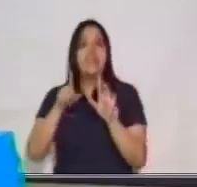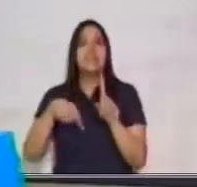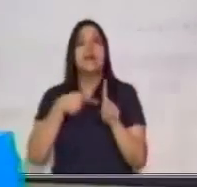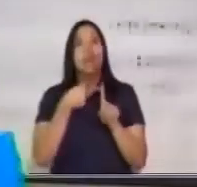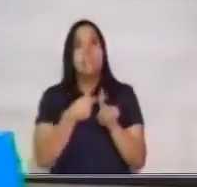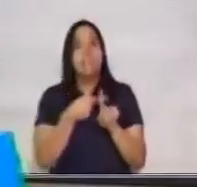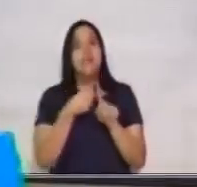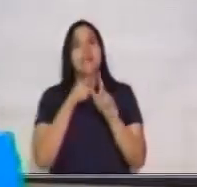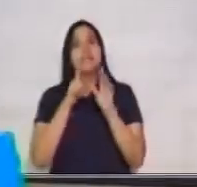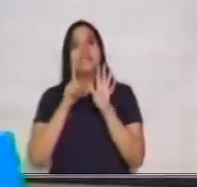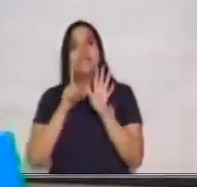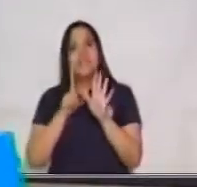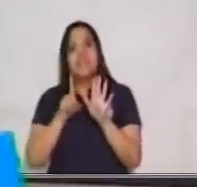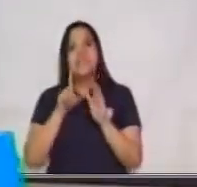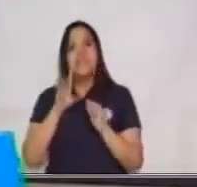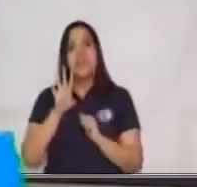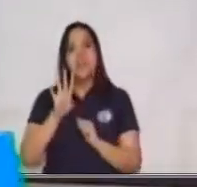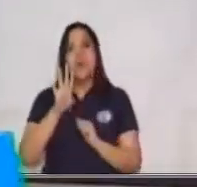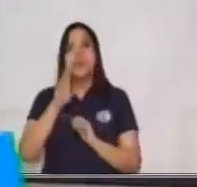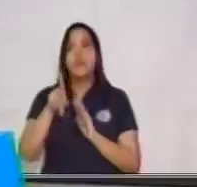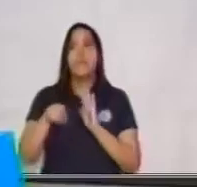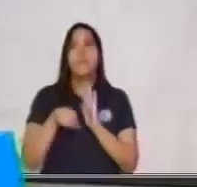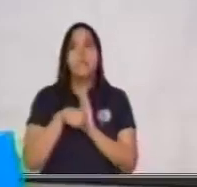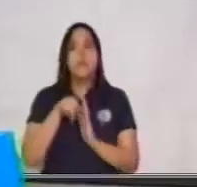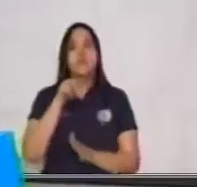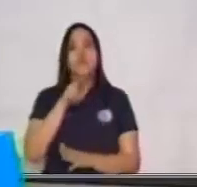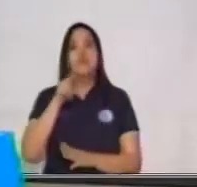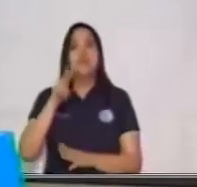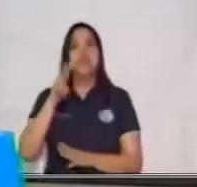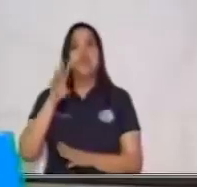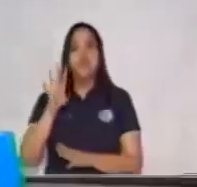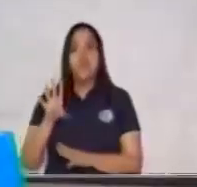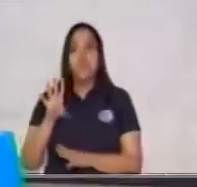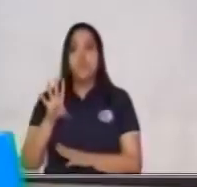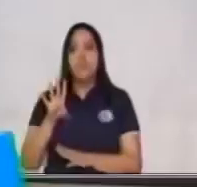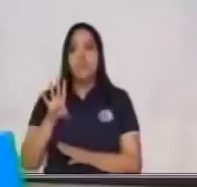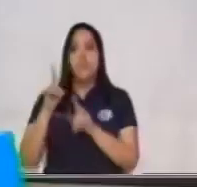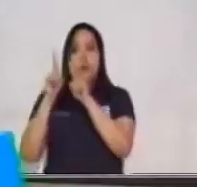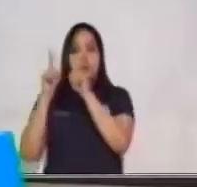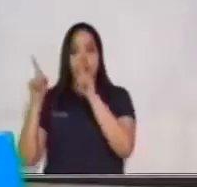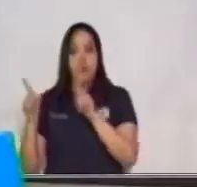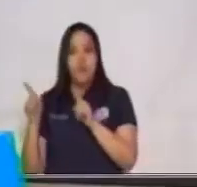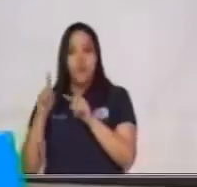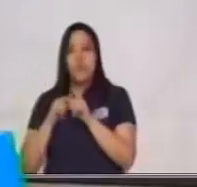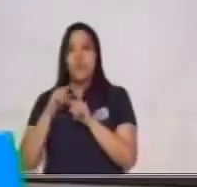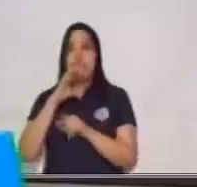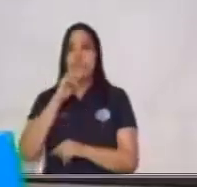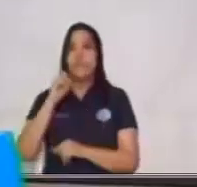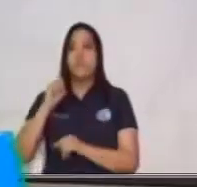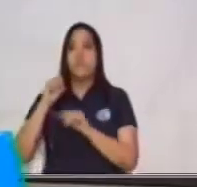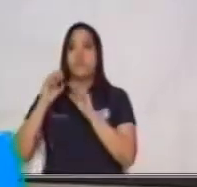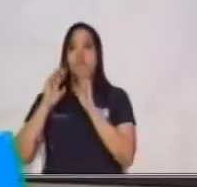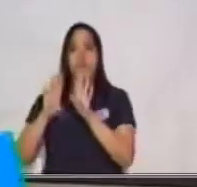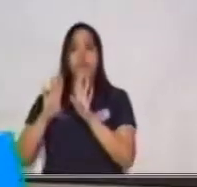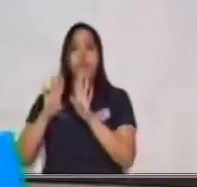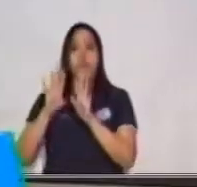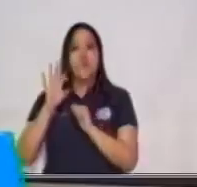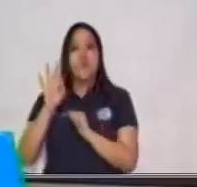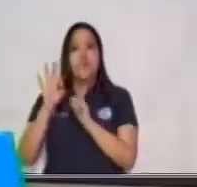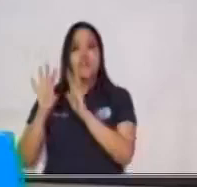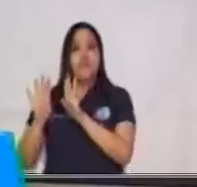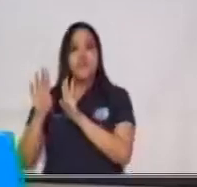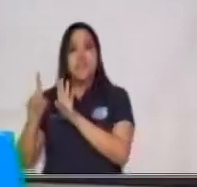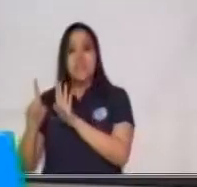más 64 menos 224 por este decimal, vamos a obtener como resultado de esa